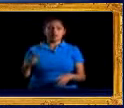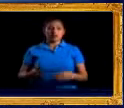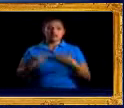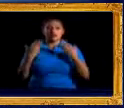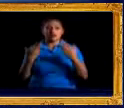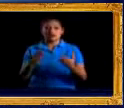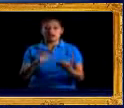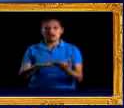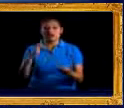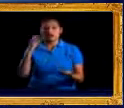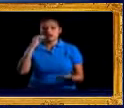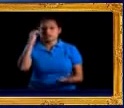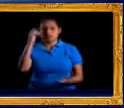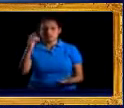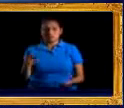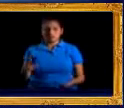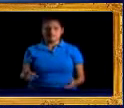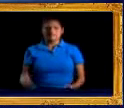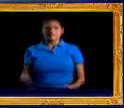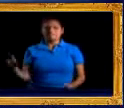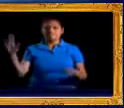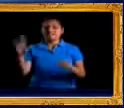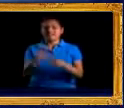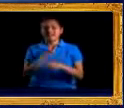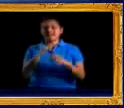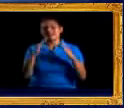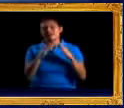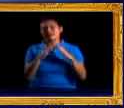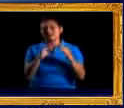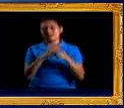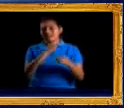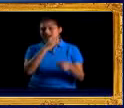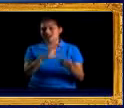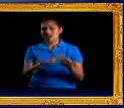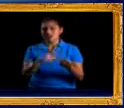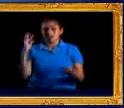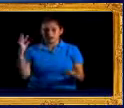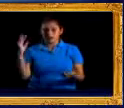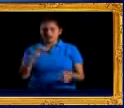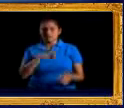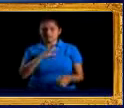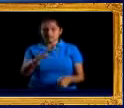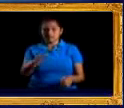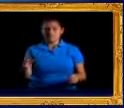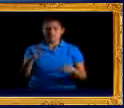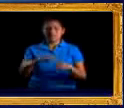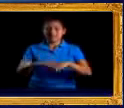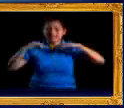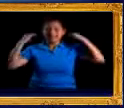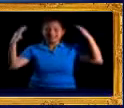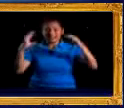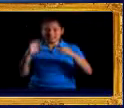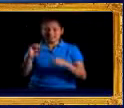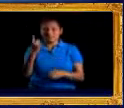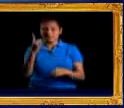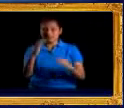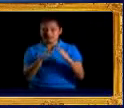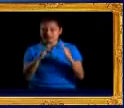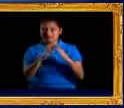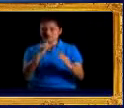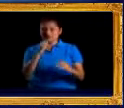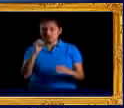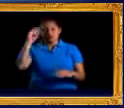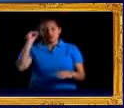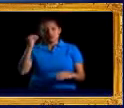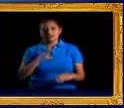Dios será tanta, hermano, que llenará la casa de la gloria. Hermano, la gloria será mayor que la casa primera, hermano, porque tiene